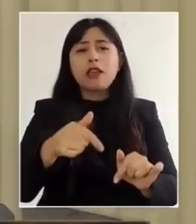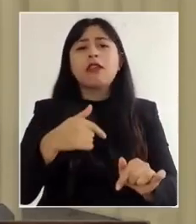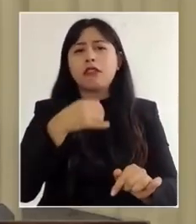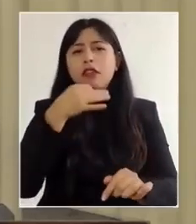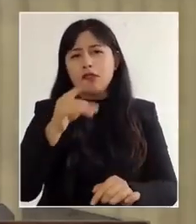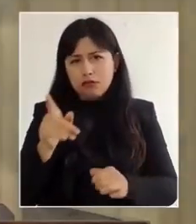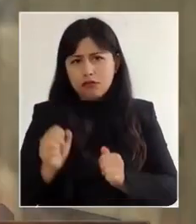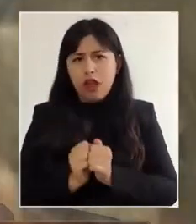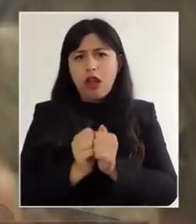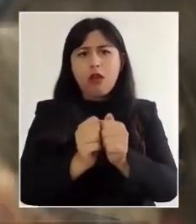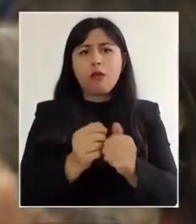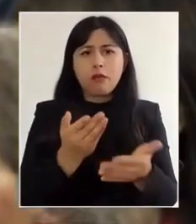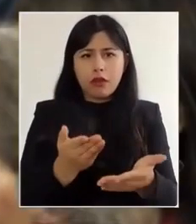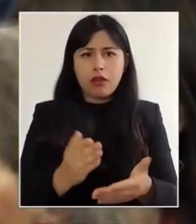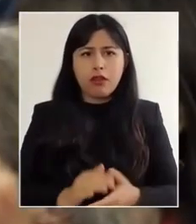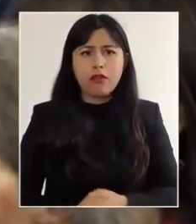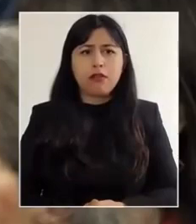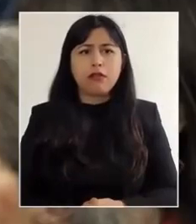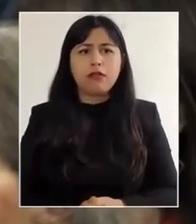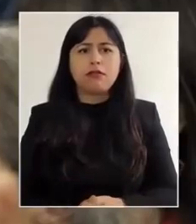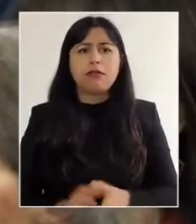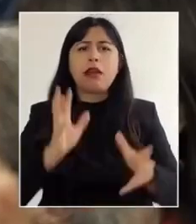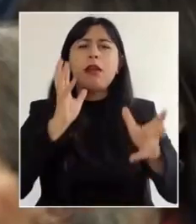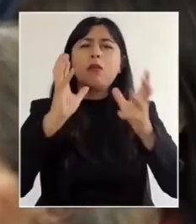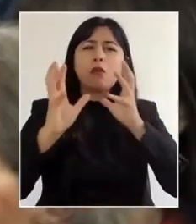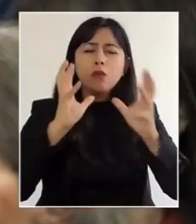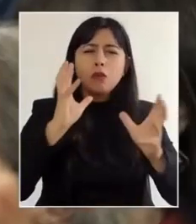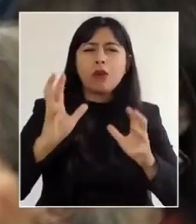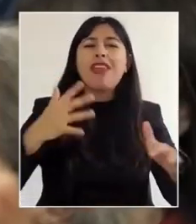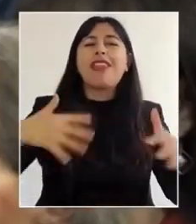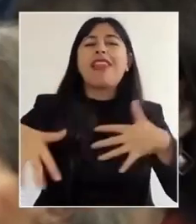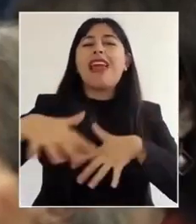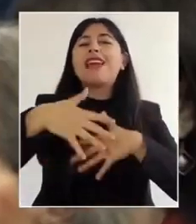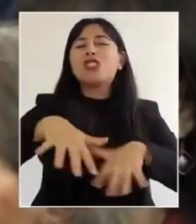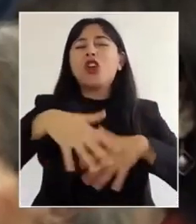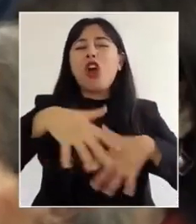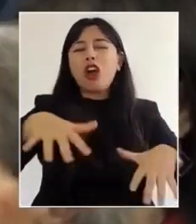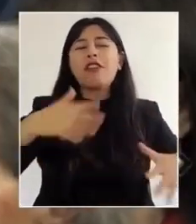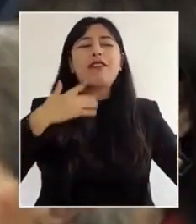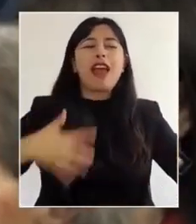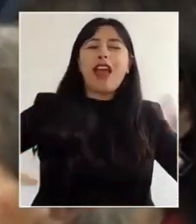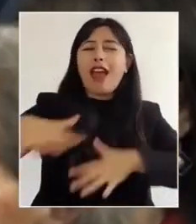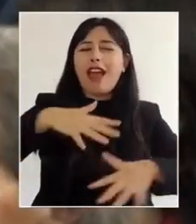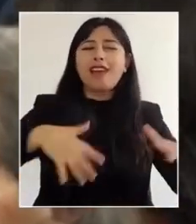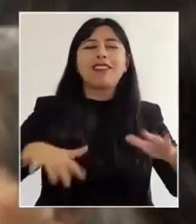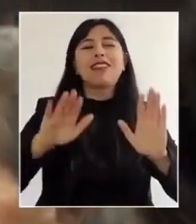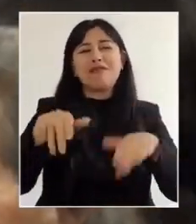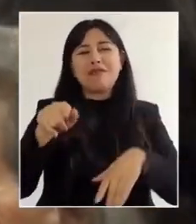acompañarte a gritar haciendo desorden como están acostumbrados le hicieron ahora